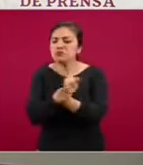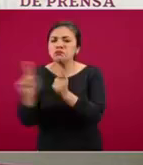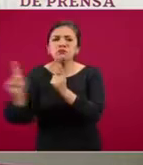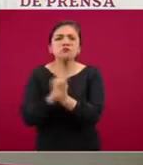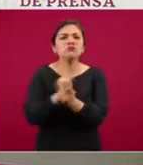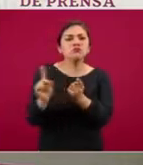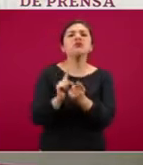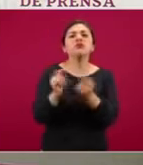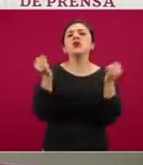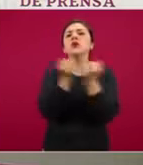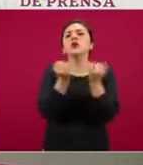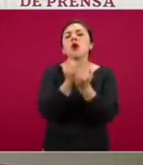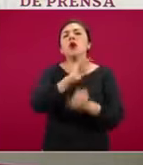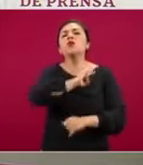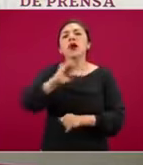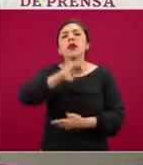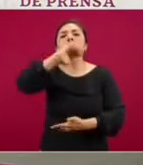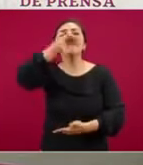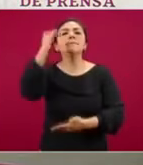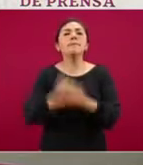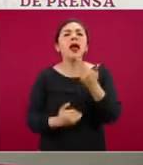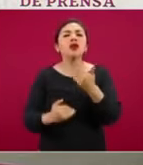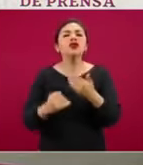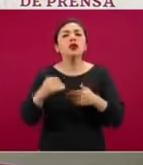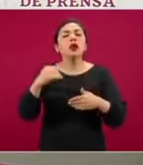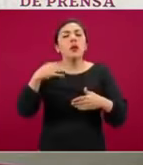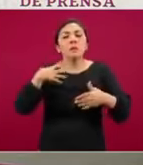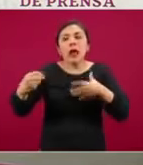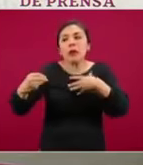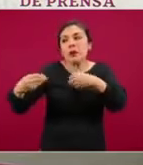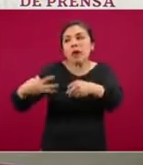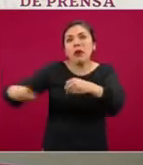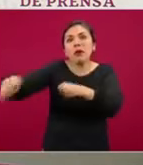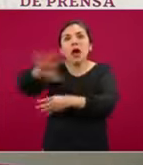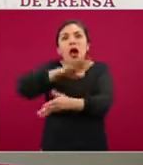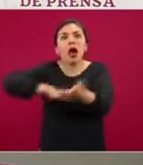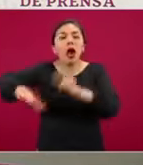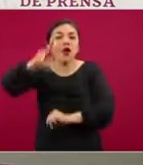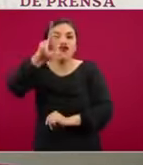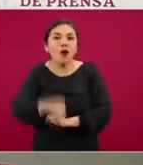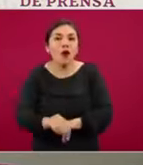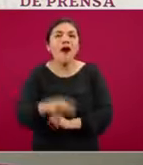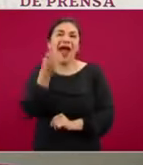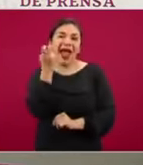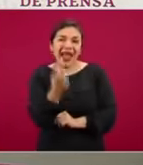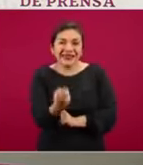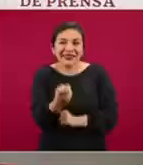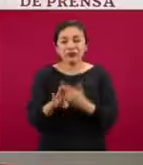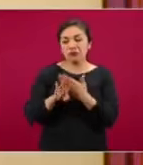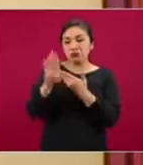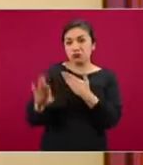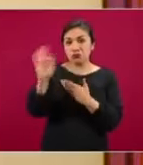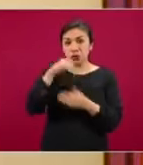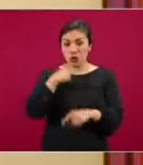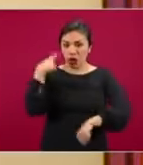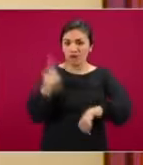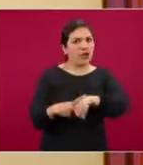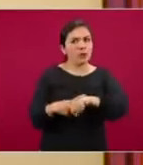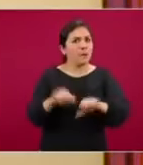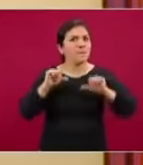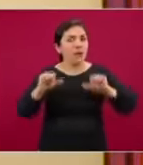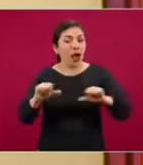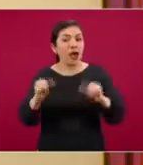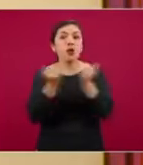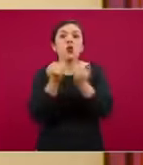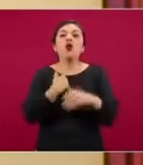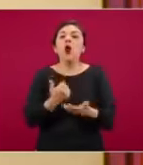hablando, también a disminuir los mecanismos de transmisión y por lo tanto evitar que yo enferme, pero muy importante